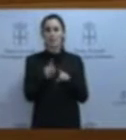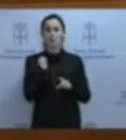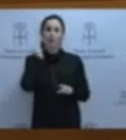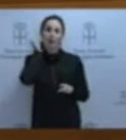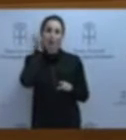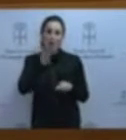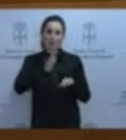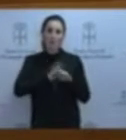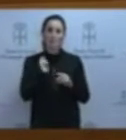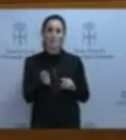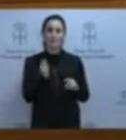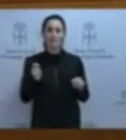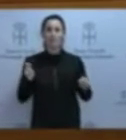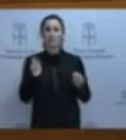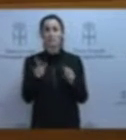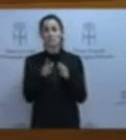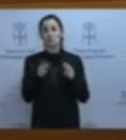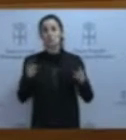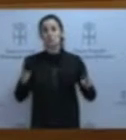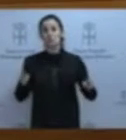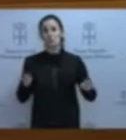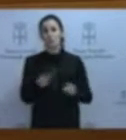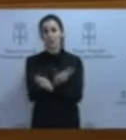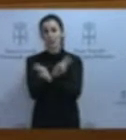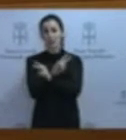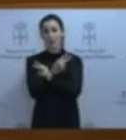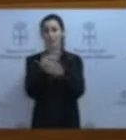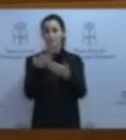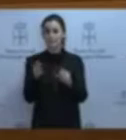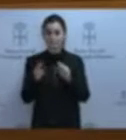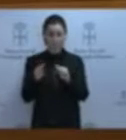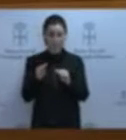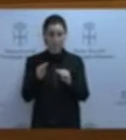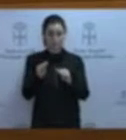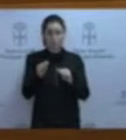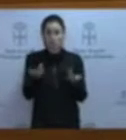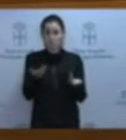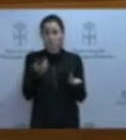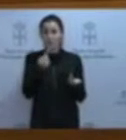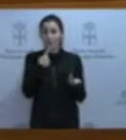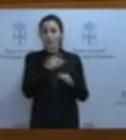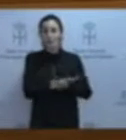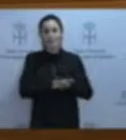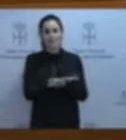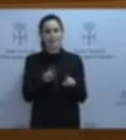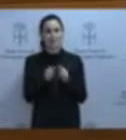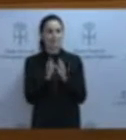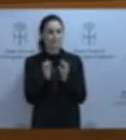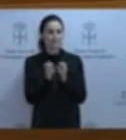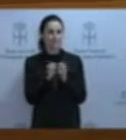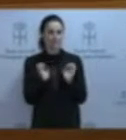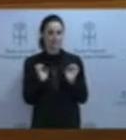cotización y al tema de la edad de jubilación. Los gobiernos no se han resistido a esa tentación de